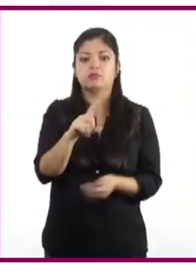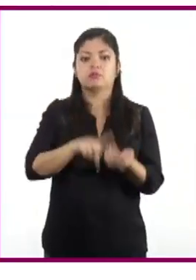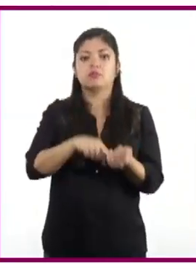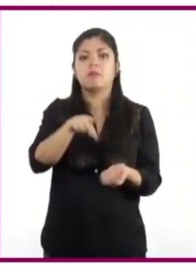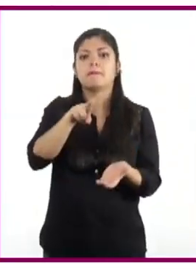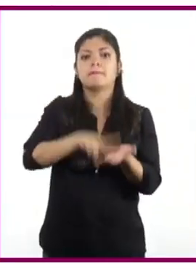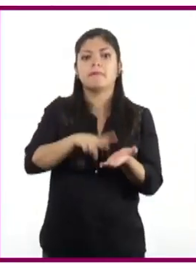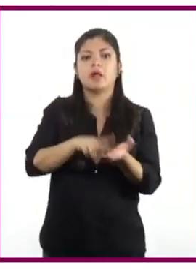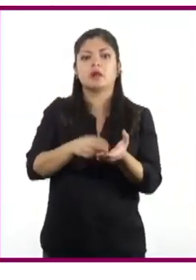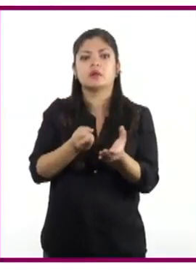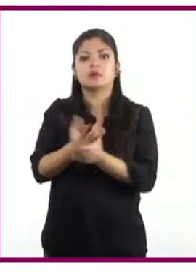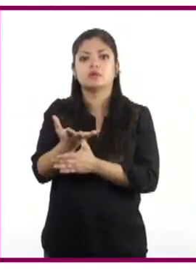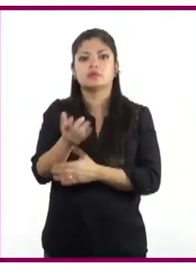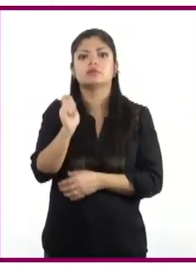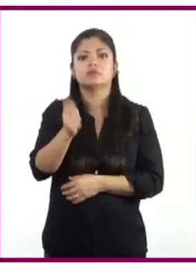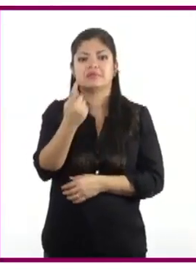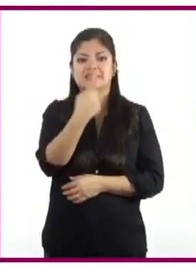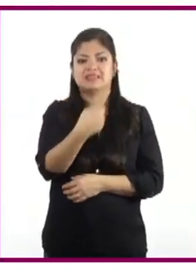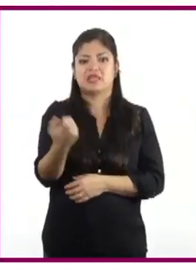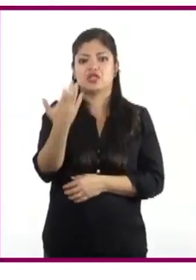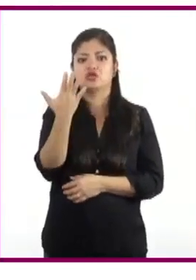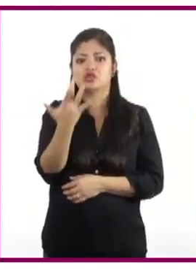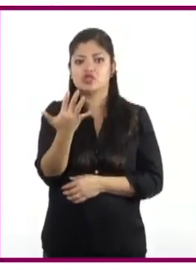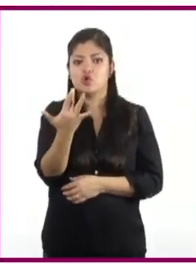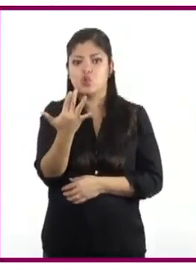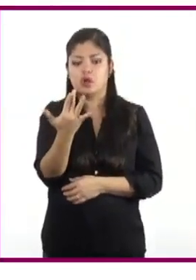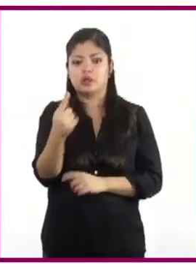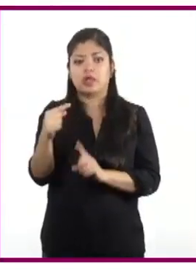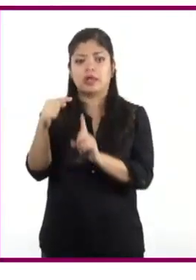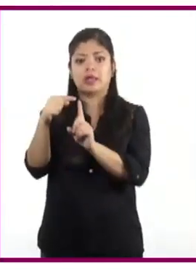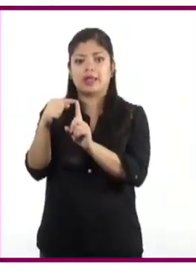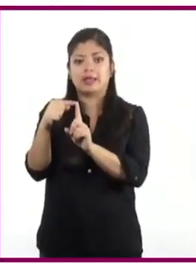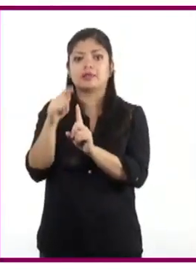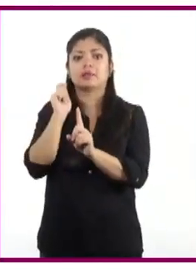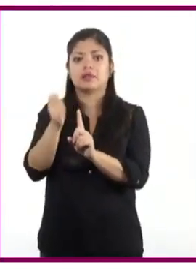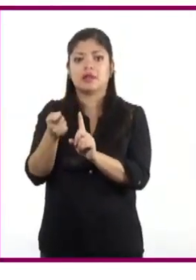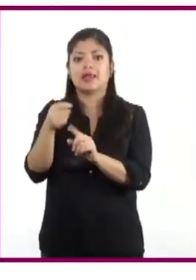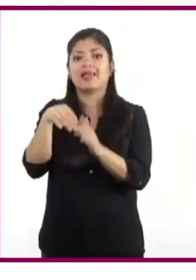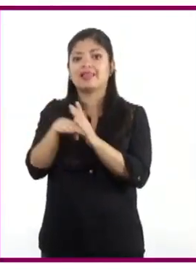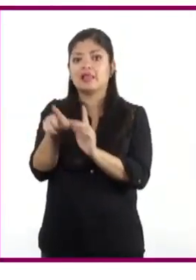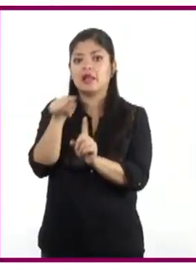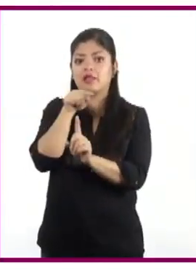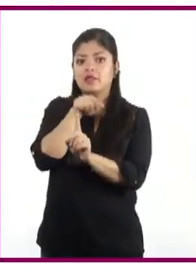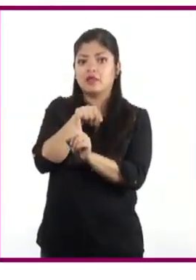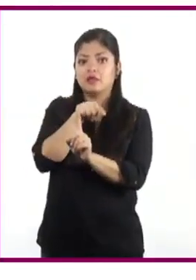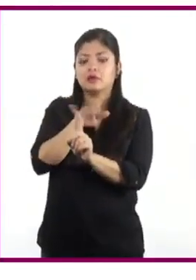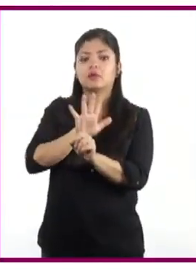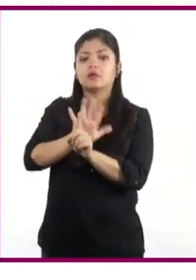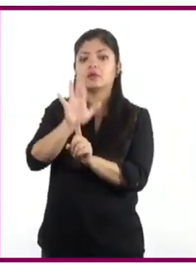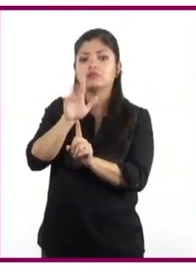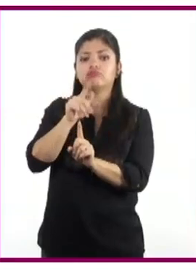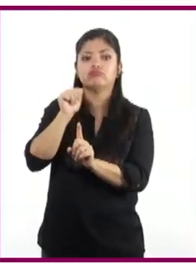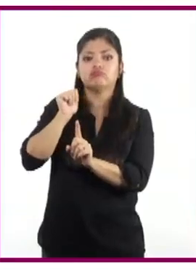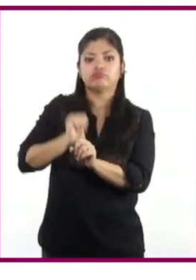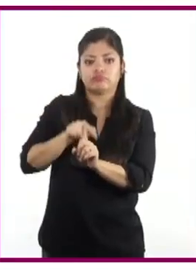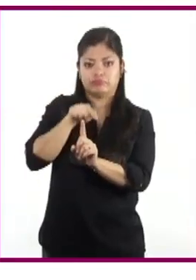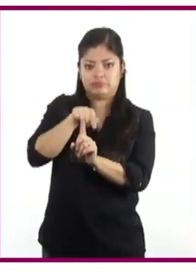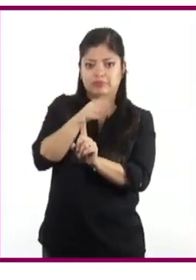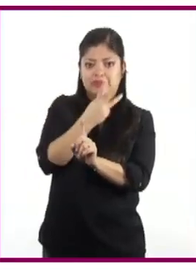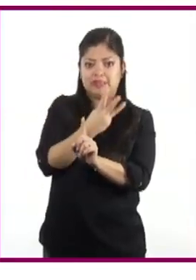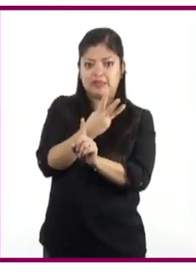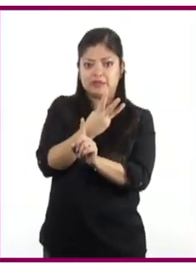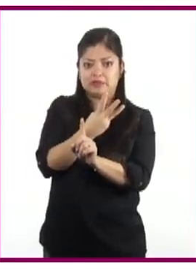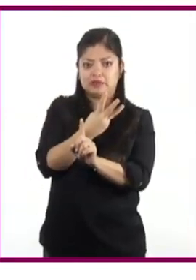valor de salida que es de 150 entre el valor de entrada que le corresponde, en este caso